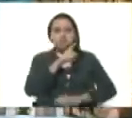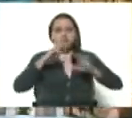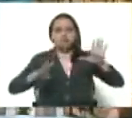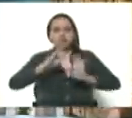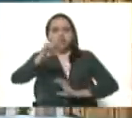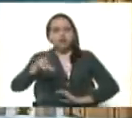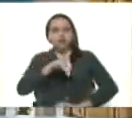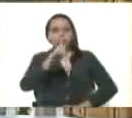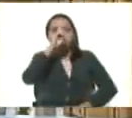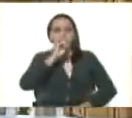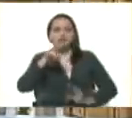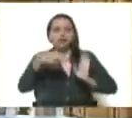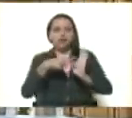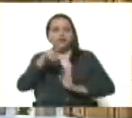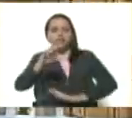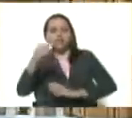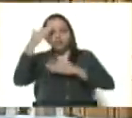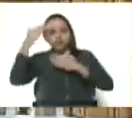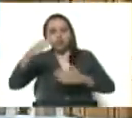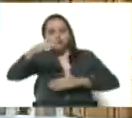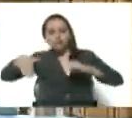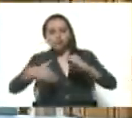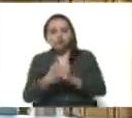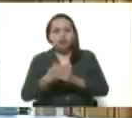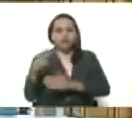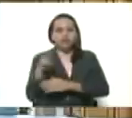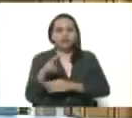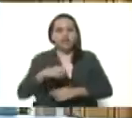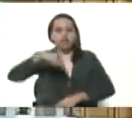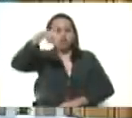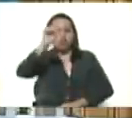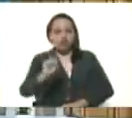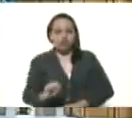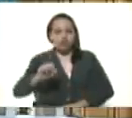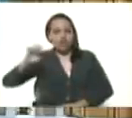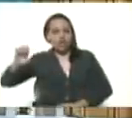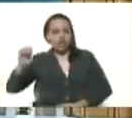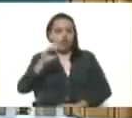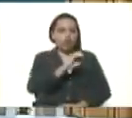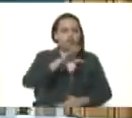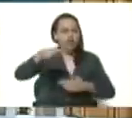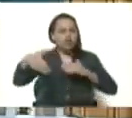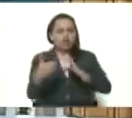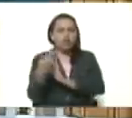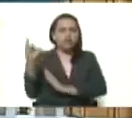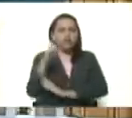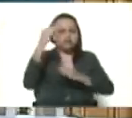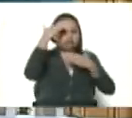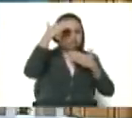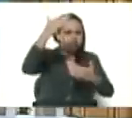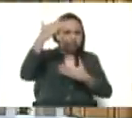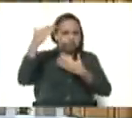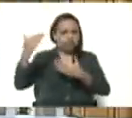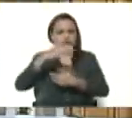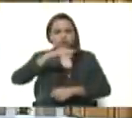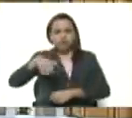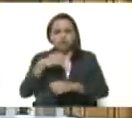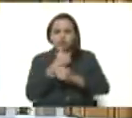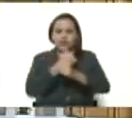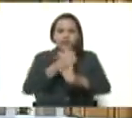toda Venezuela, de punta a punta, de norte a sur, de este a oeste. Toda nuestra amada